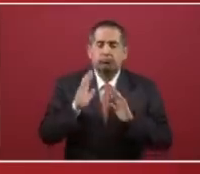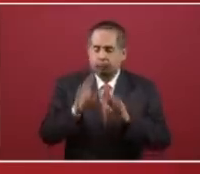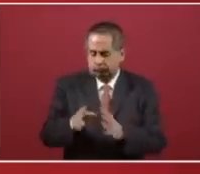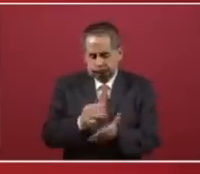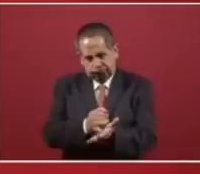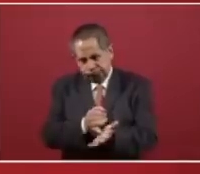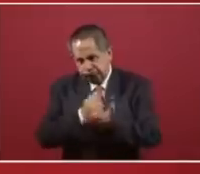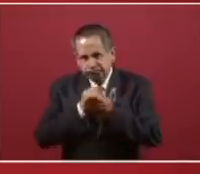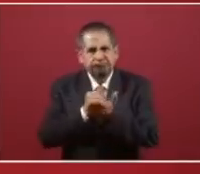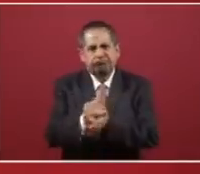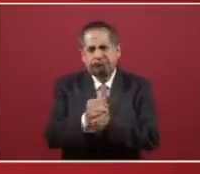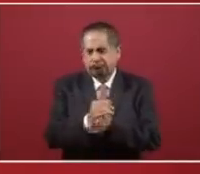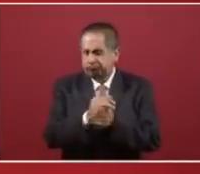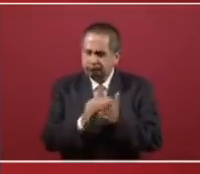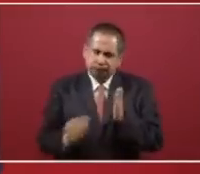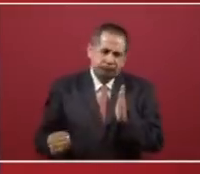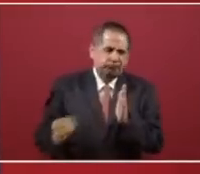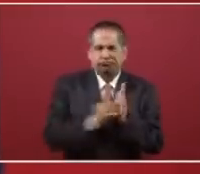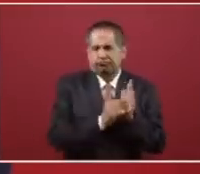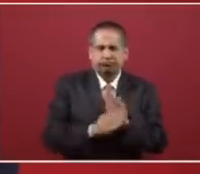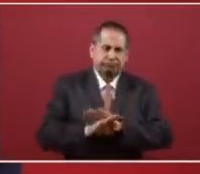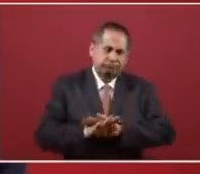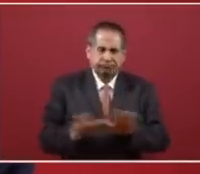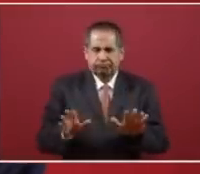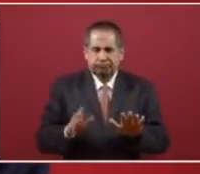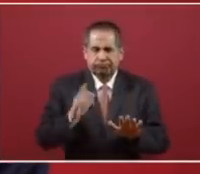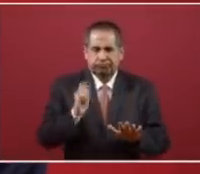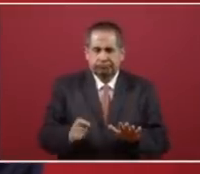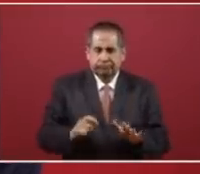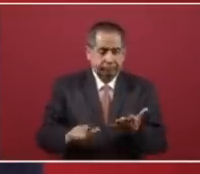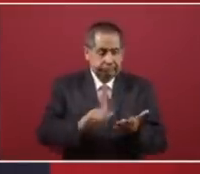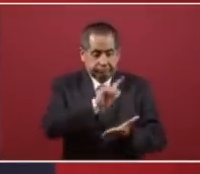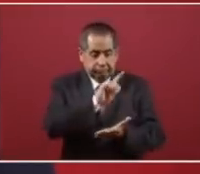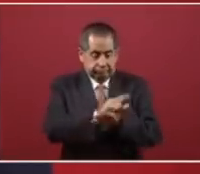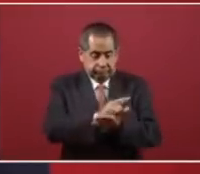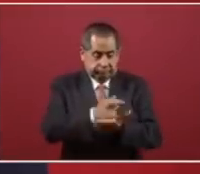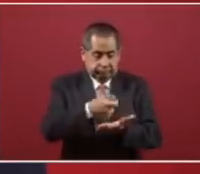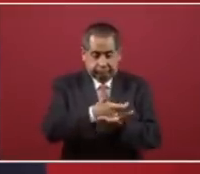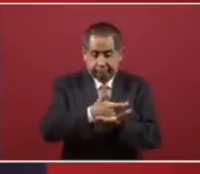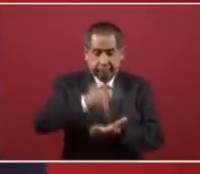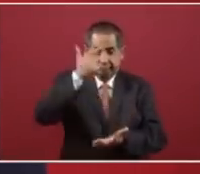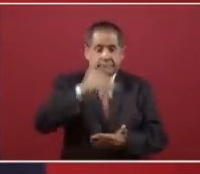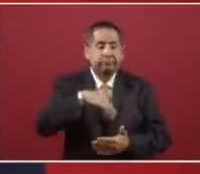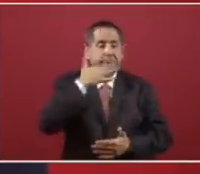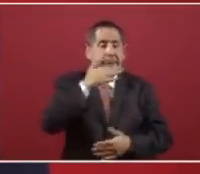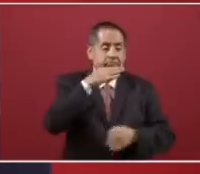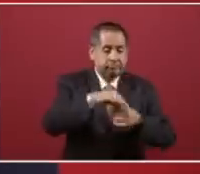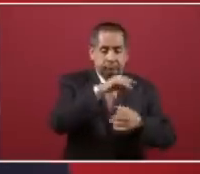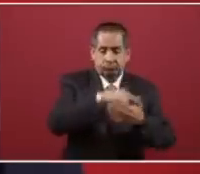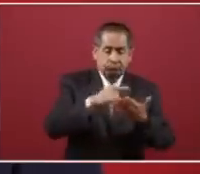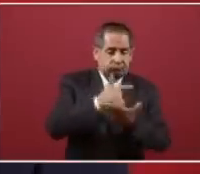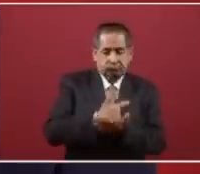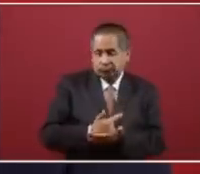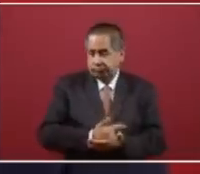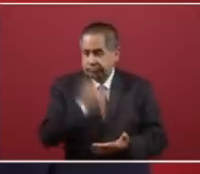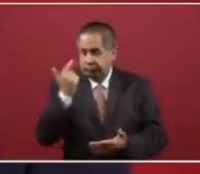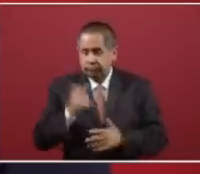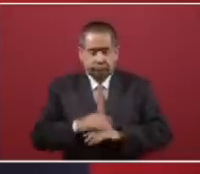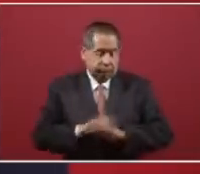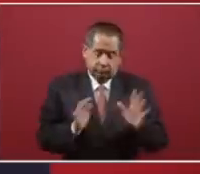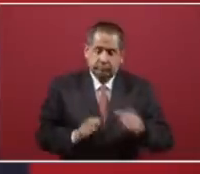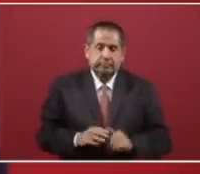decisión de qué delito grave el fraude electoral así estaba